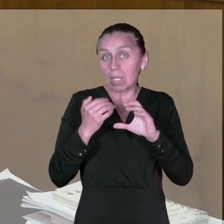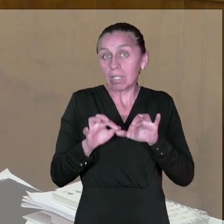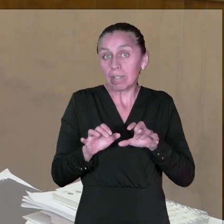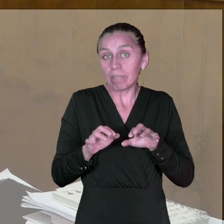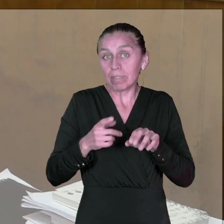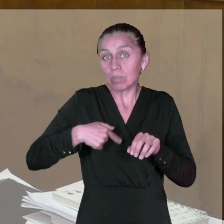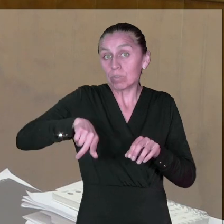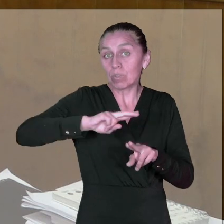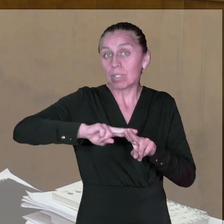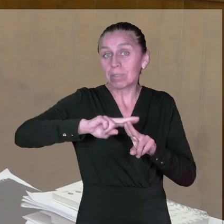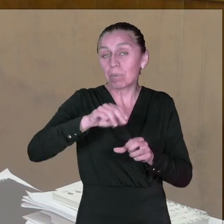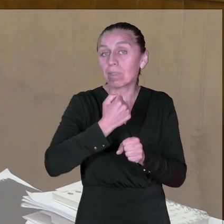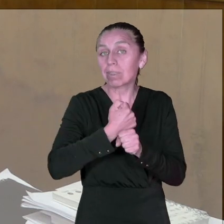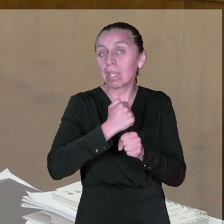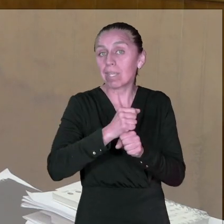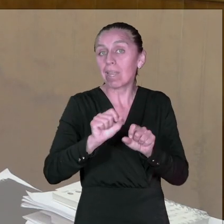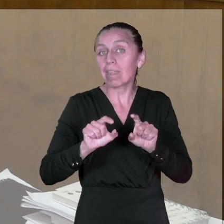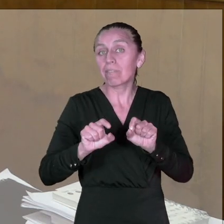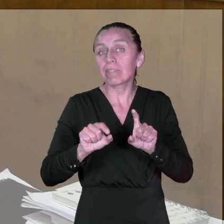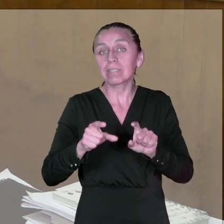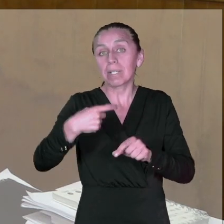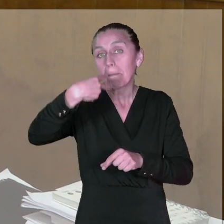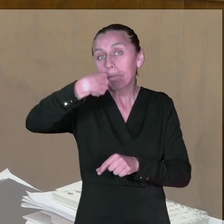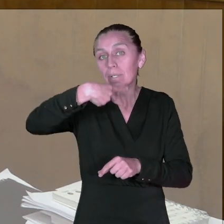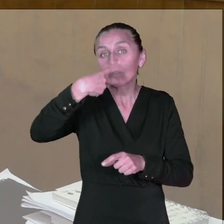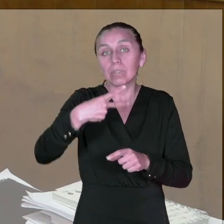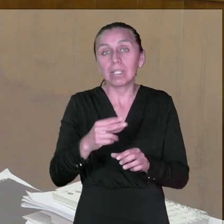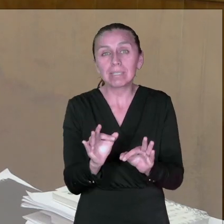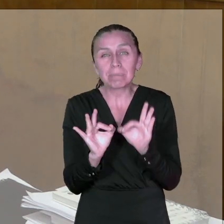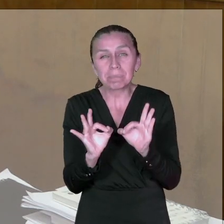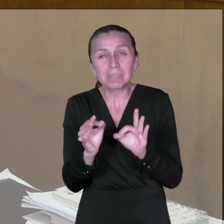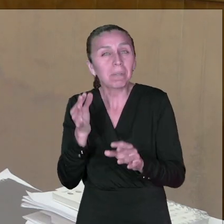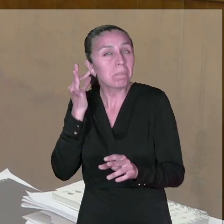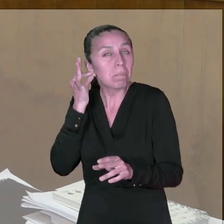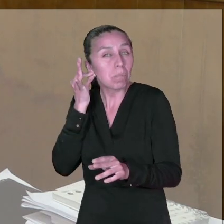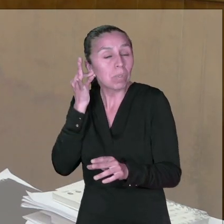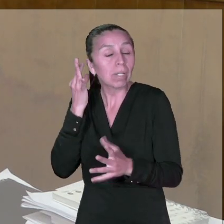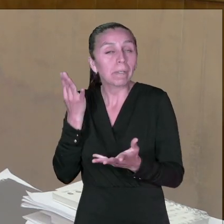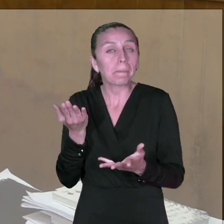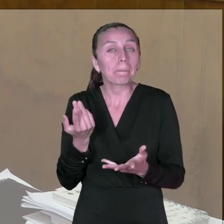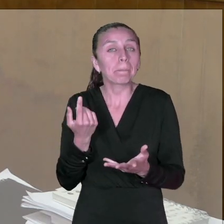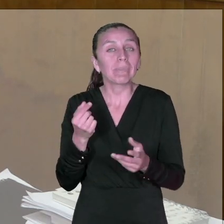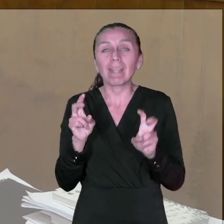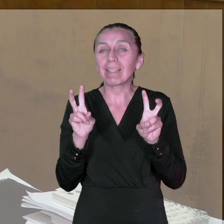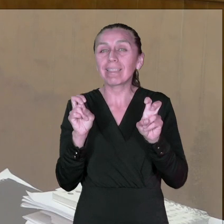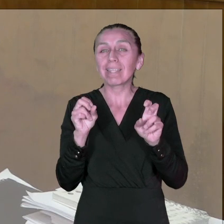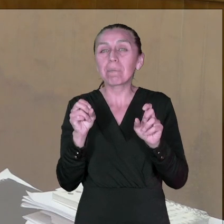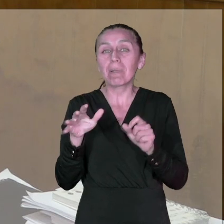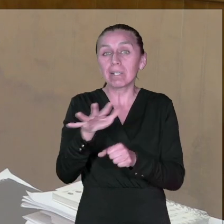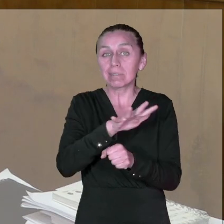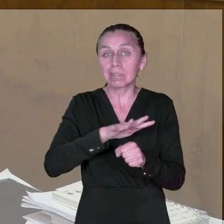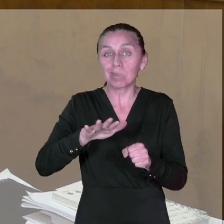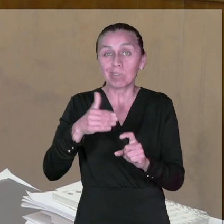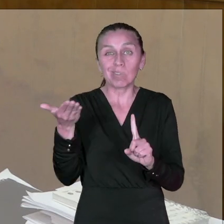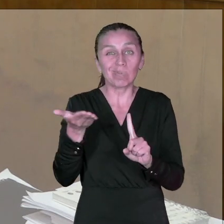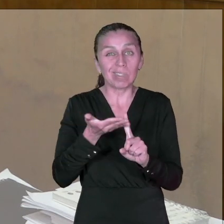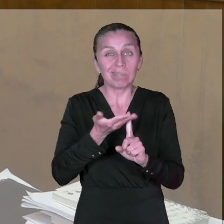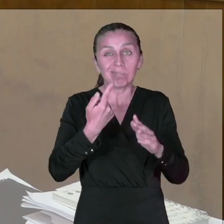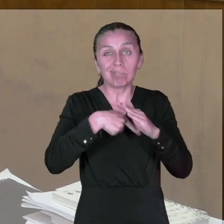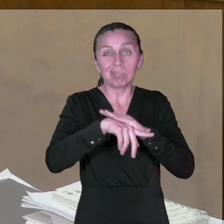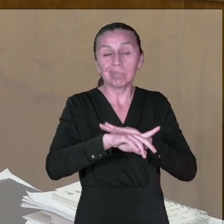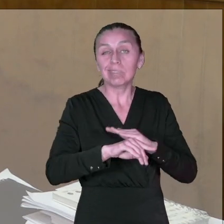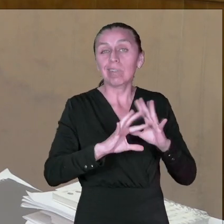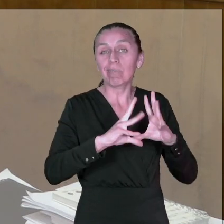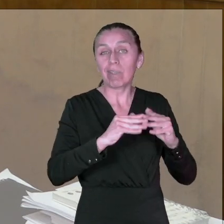nos pueden escribir ahí porque estamos haciendo talleres de defensa personal para mujeres principalmente por el tema de la situación